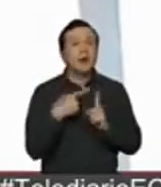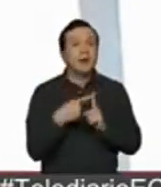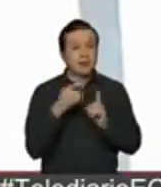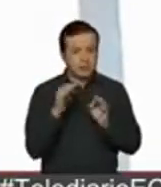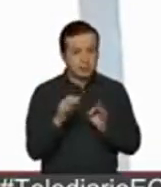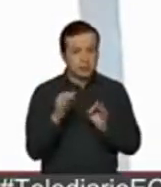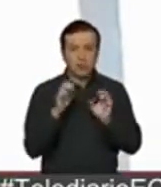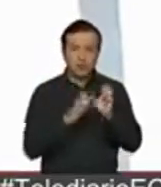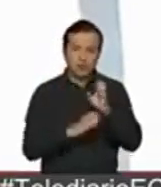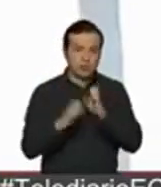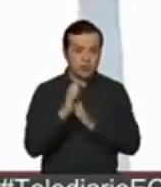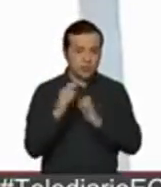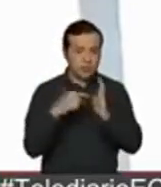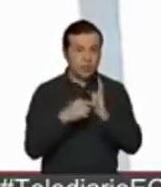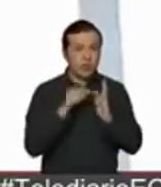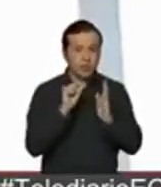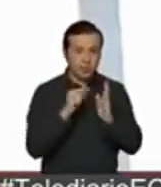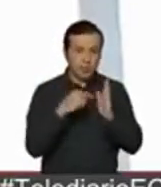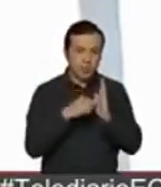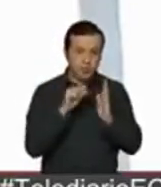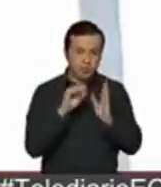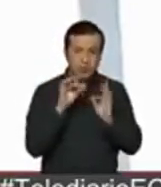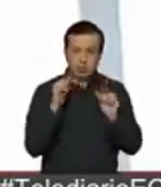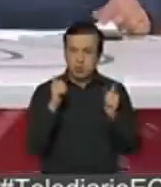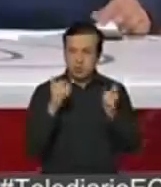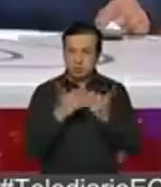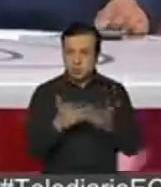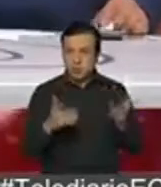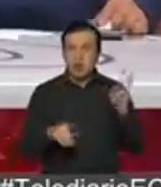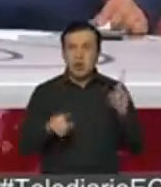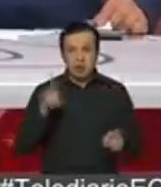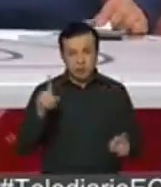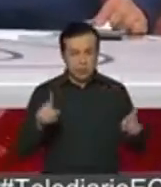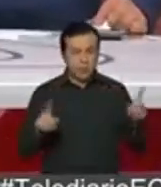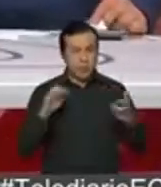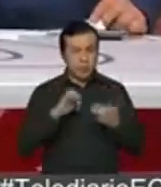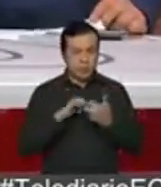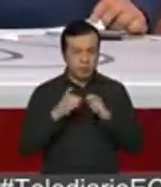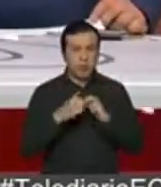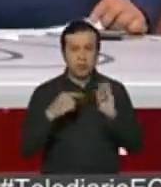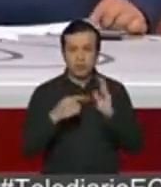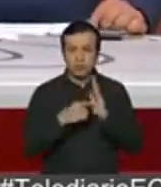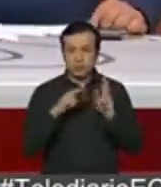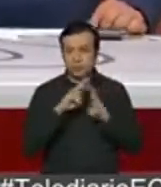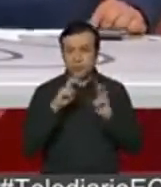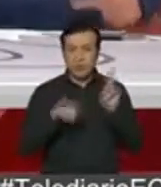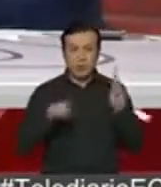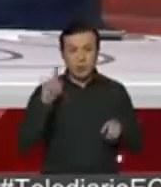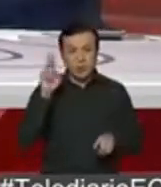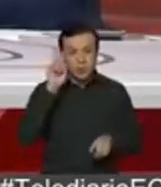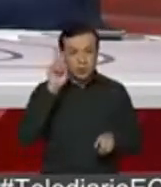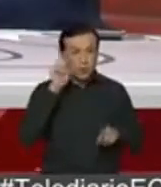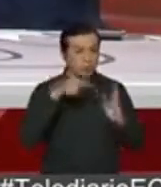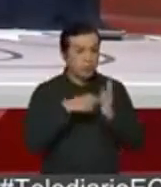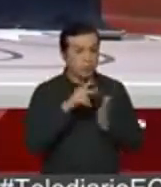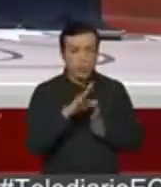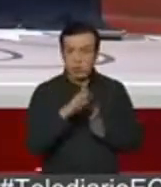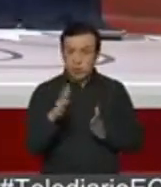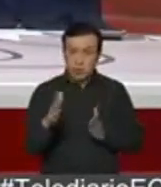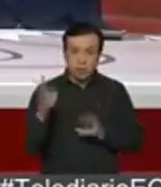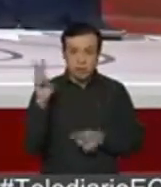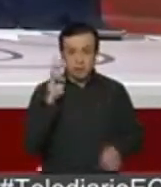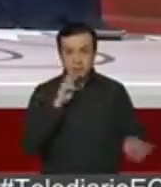estructura tributaria, con pocos impuestos, pero eficiente. ¿Todavía hay problemas tributarios en cuanto a la evasión, por ejemplo? ¿Ahí se podría llevar